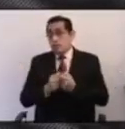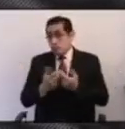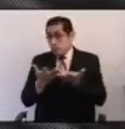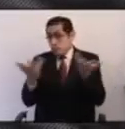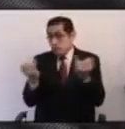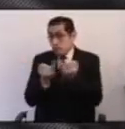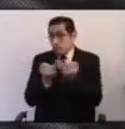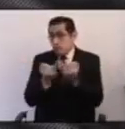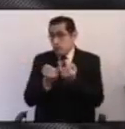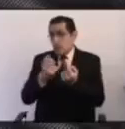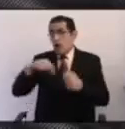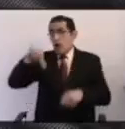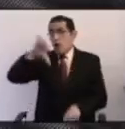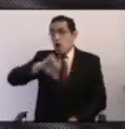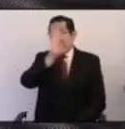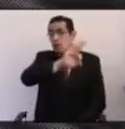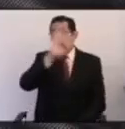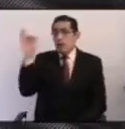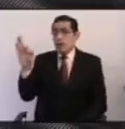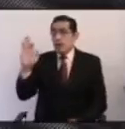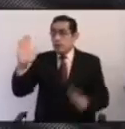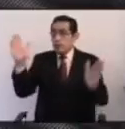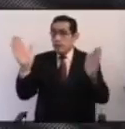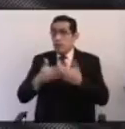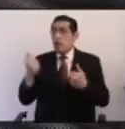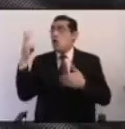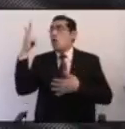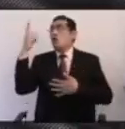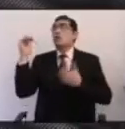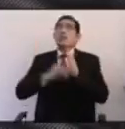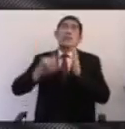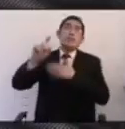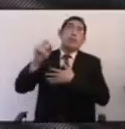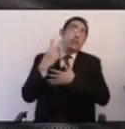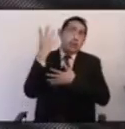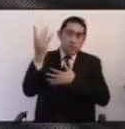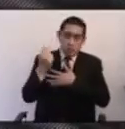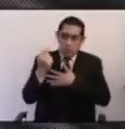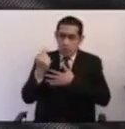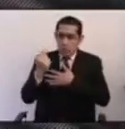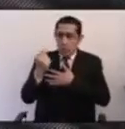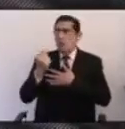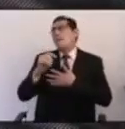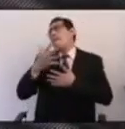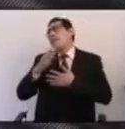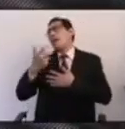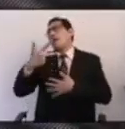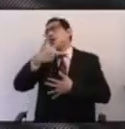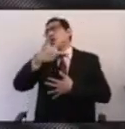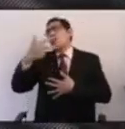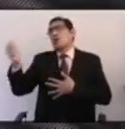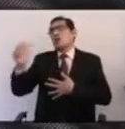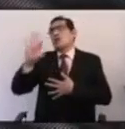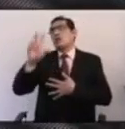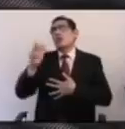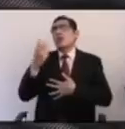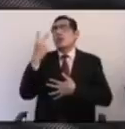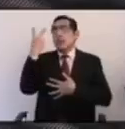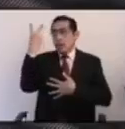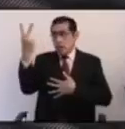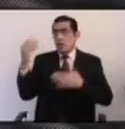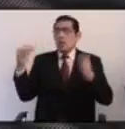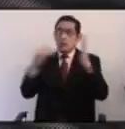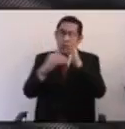a la fecha vamos a cerrar para 2024, tenemos una proyección de 852 millones, lo que se ha